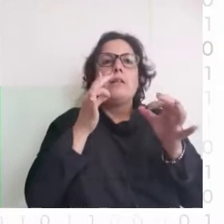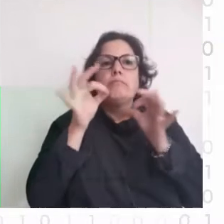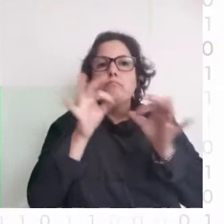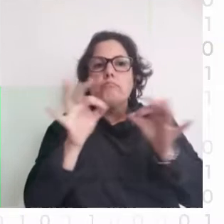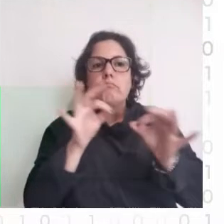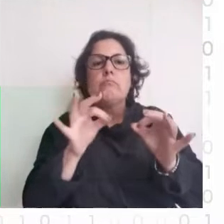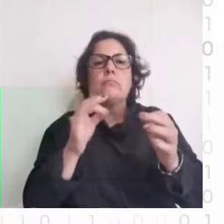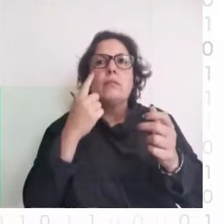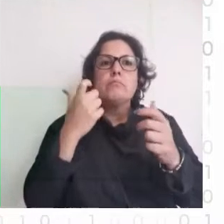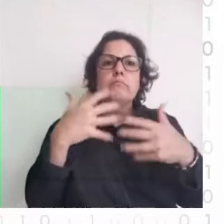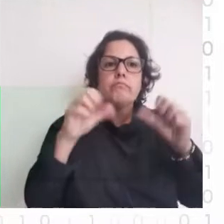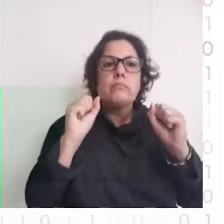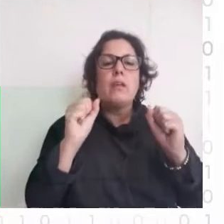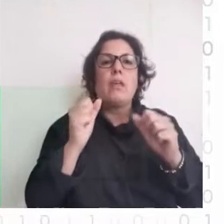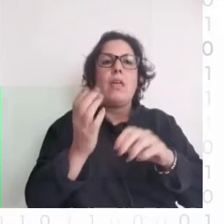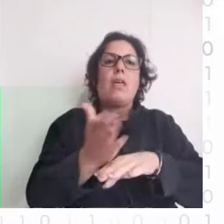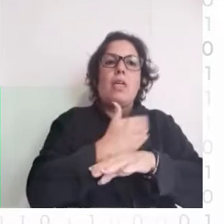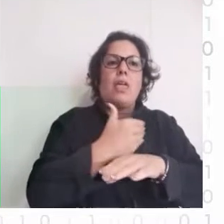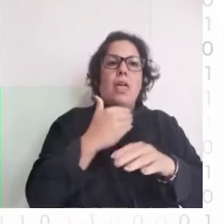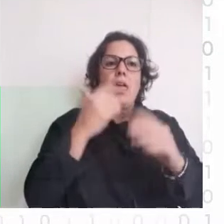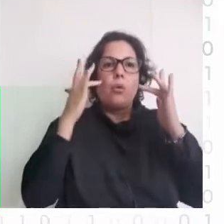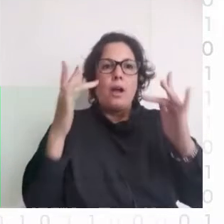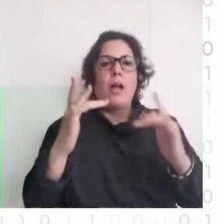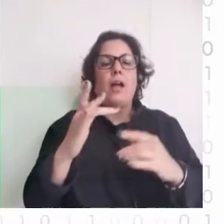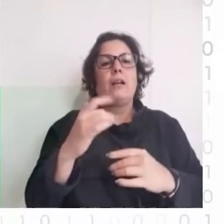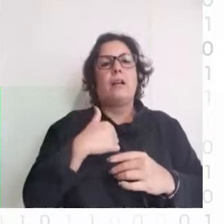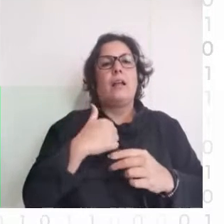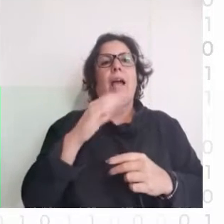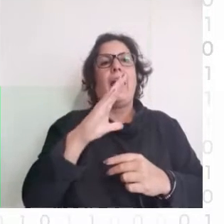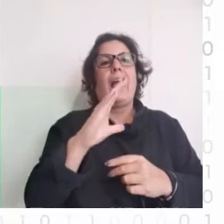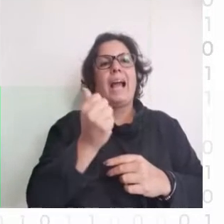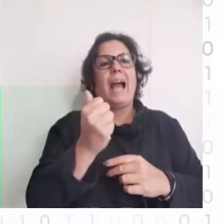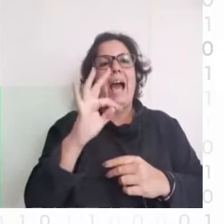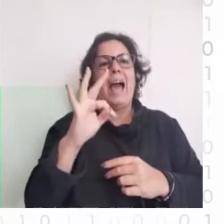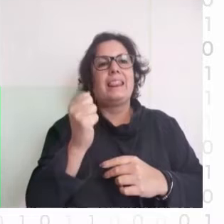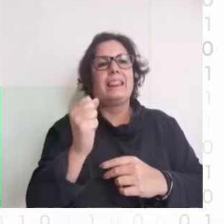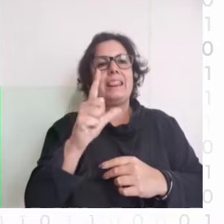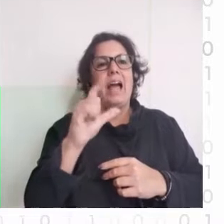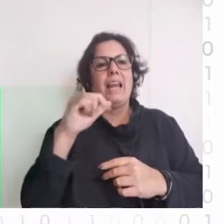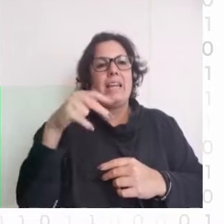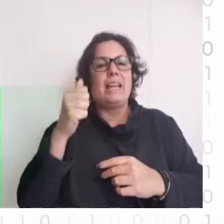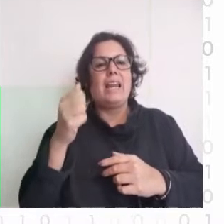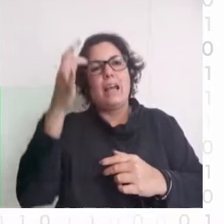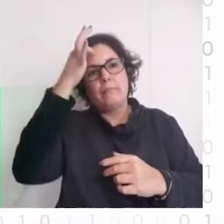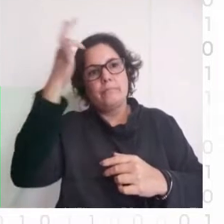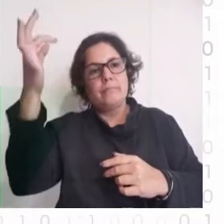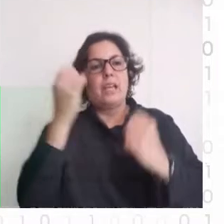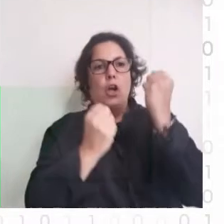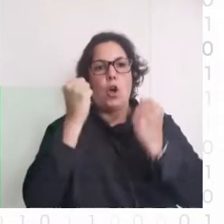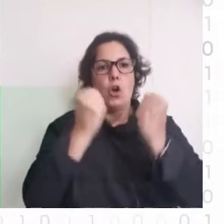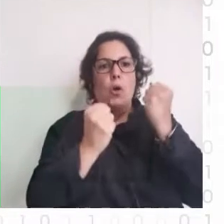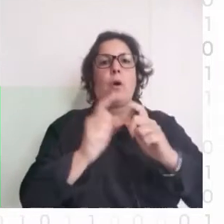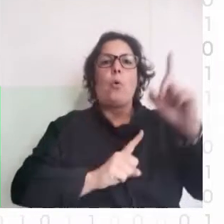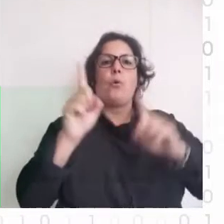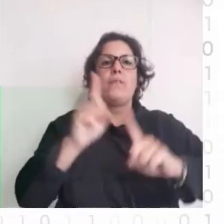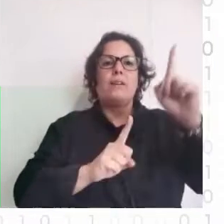predecir y decidir en educación. Mi nombre es Catalina Piana, como ya adelantó Virginia. Soy licenciada en Economía de la Universidad de